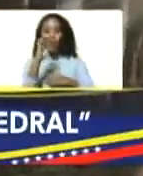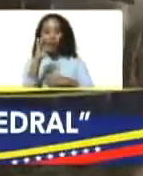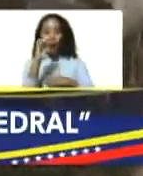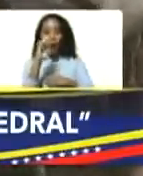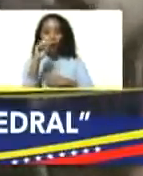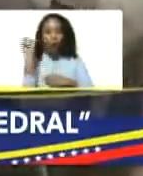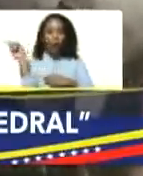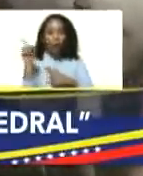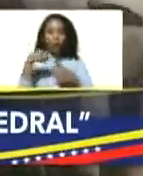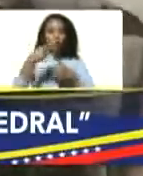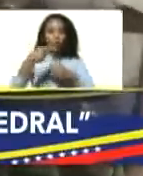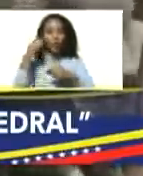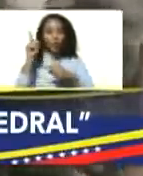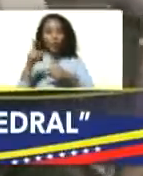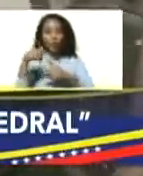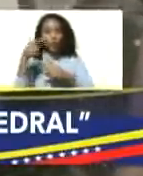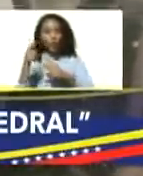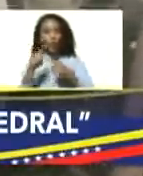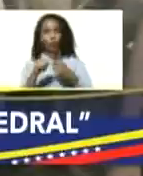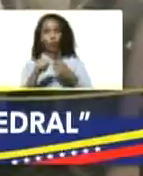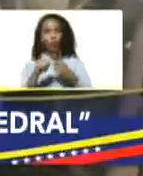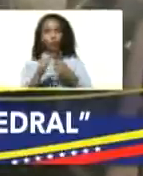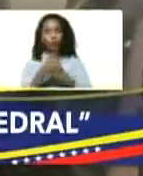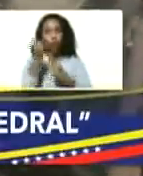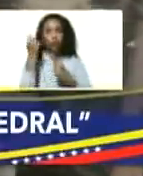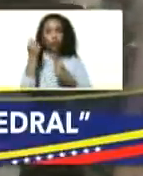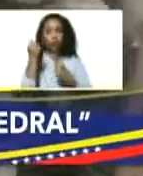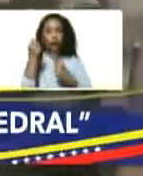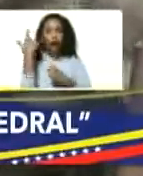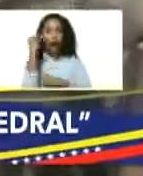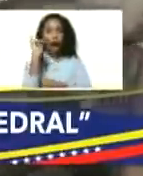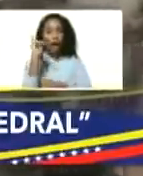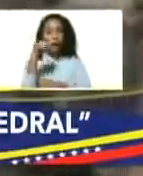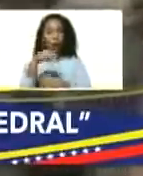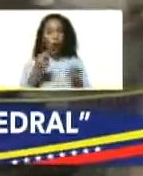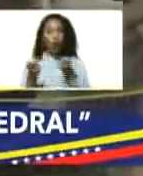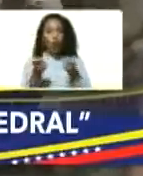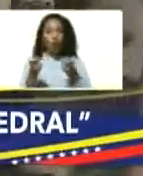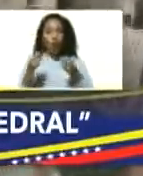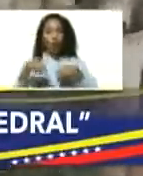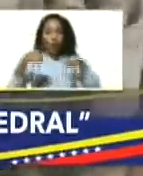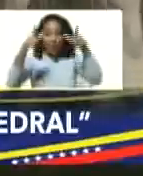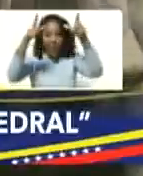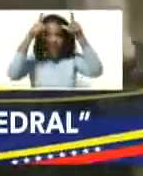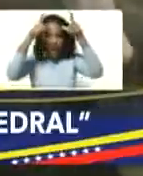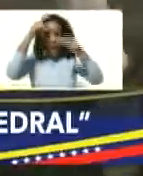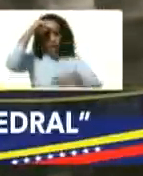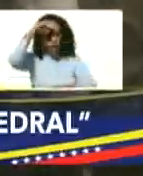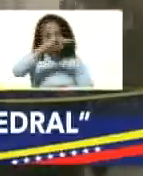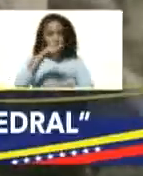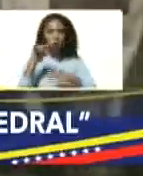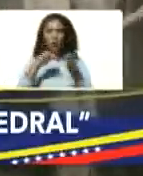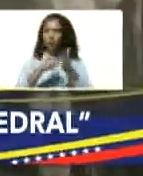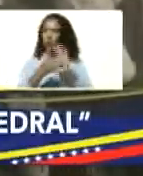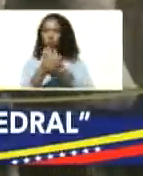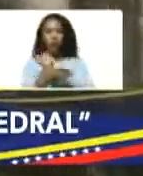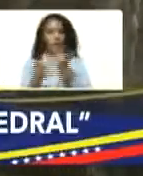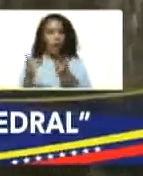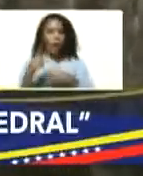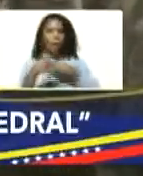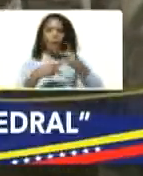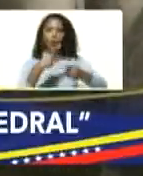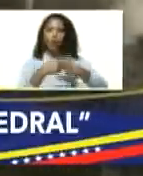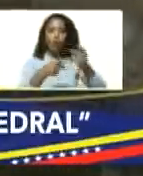vaca doble propósito nosotros aquí manejamos presidente vaca toro esto quiere decir que el proceso es